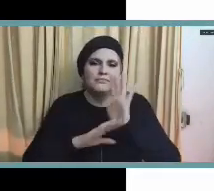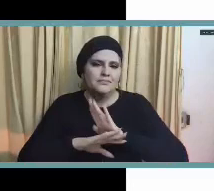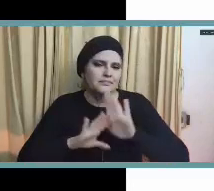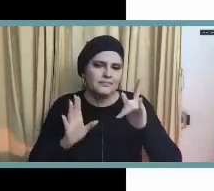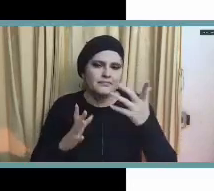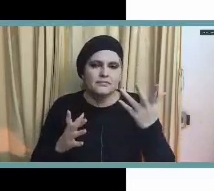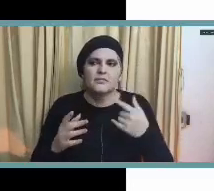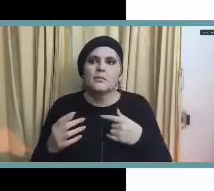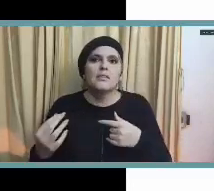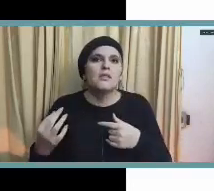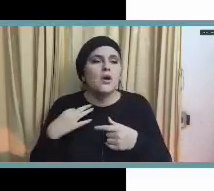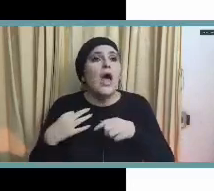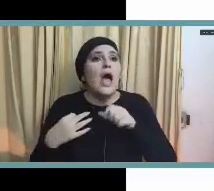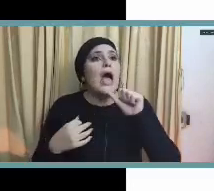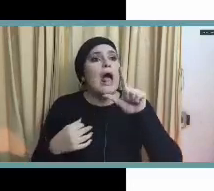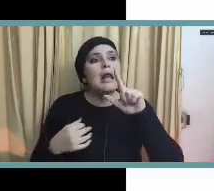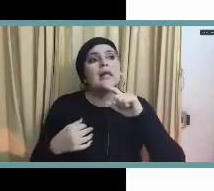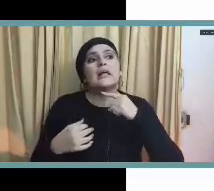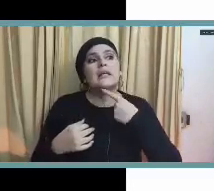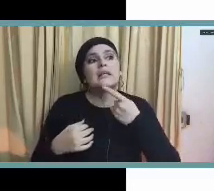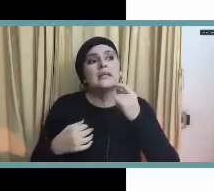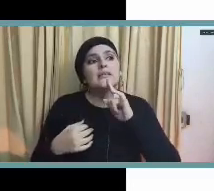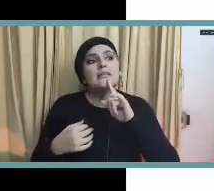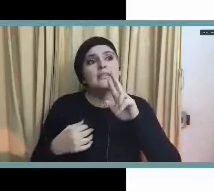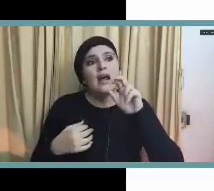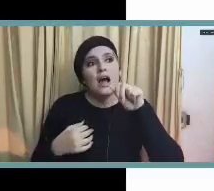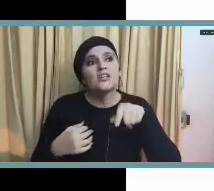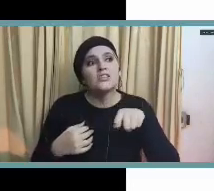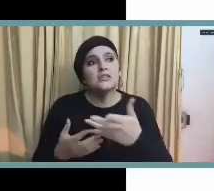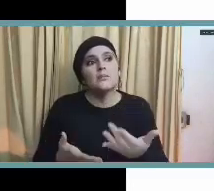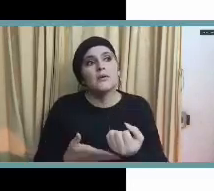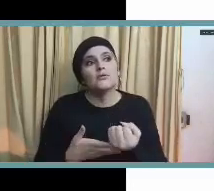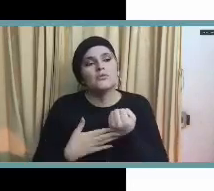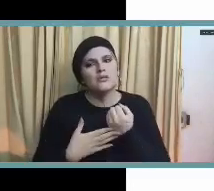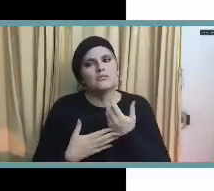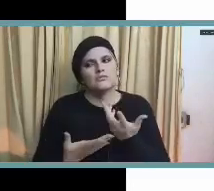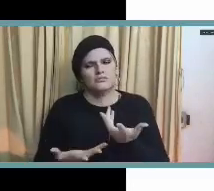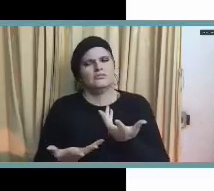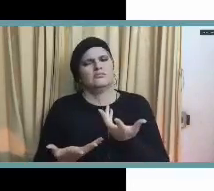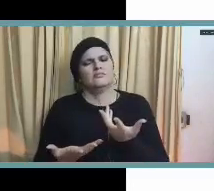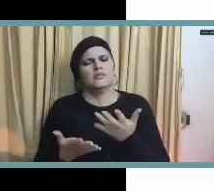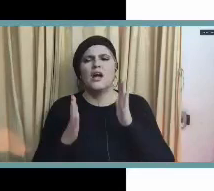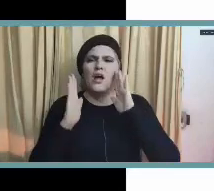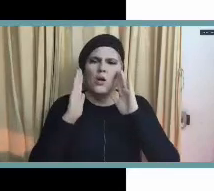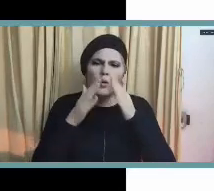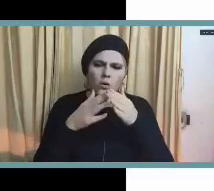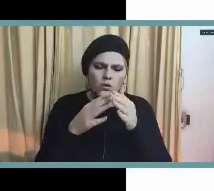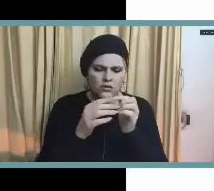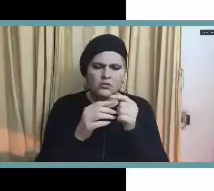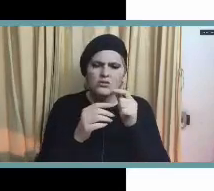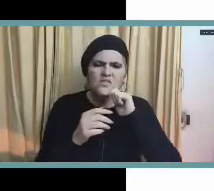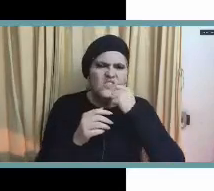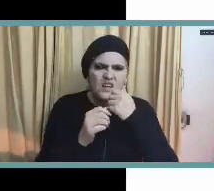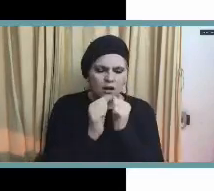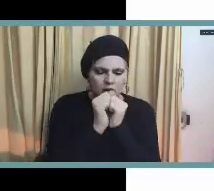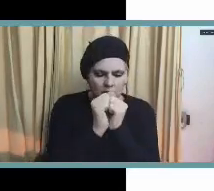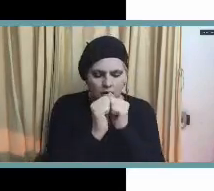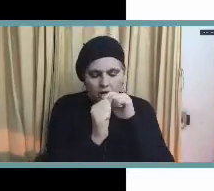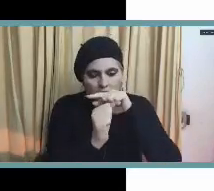alquitrán sirve. Primero decir que el autismo es una condición neurodiversa del nacimiento a la muerte, que no se